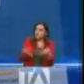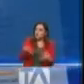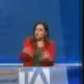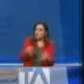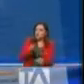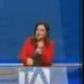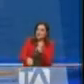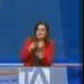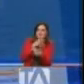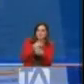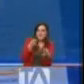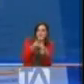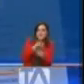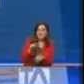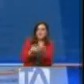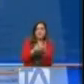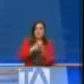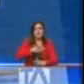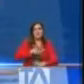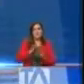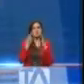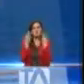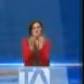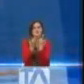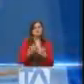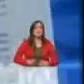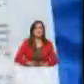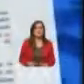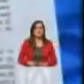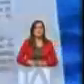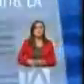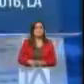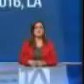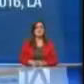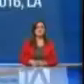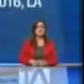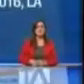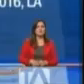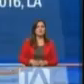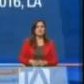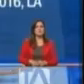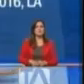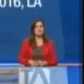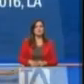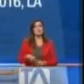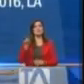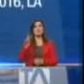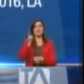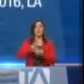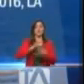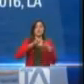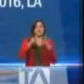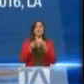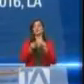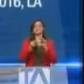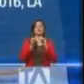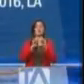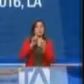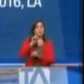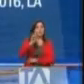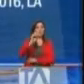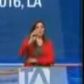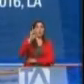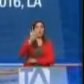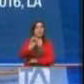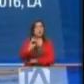proferido falsedades en mi contra y en contra de mi familia conforme lo establece el decreto ejecutivo número 1004 del